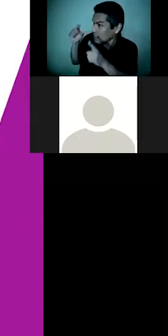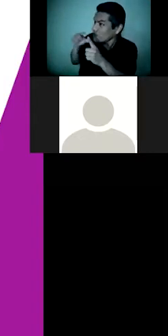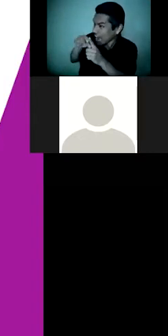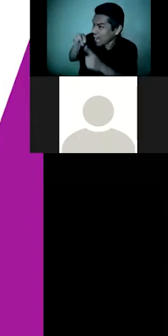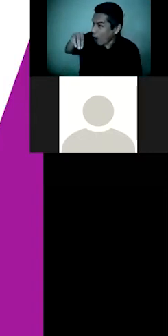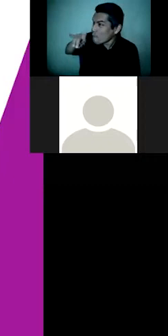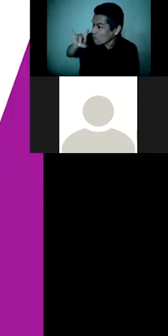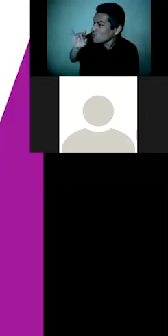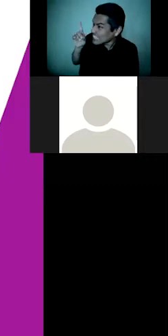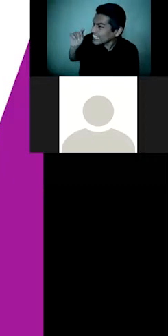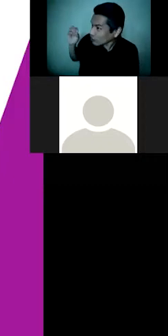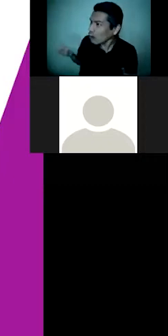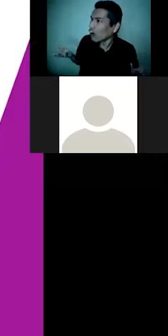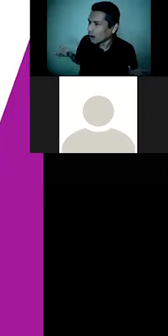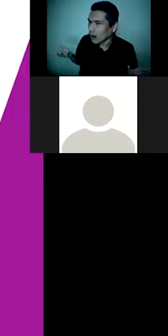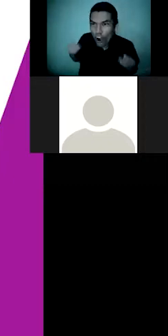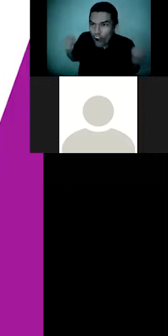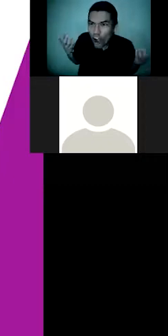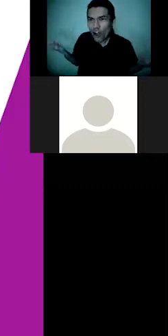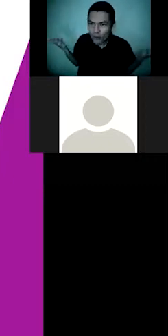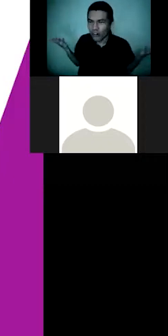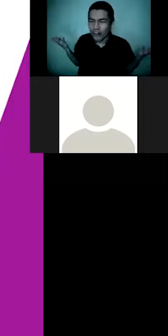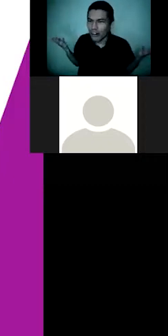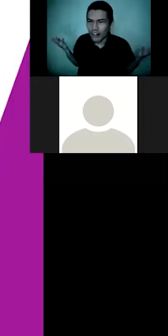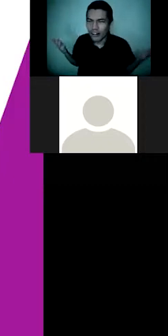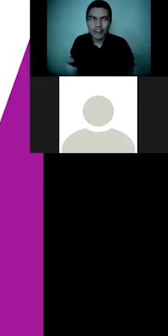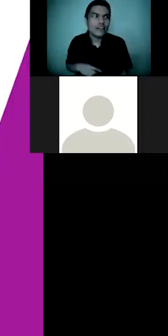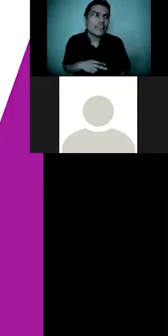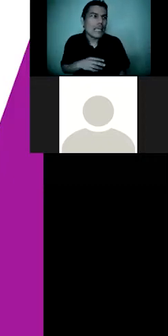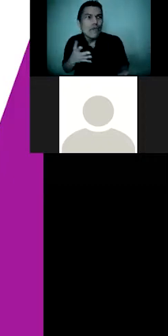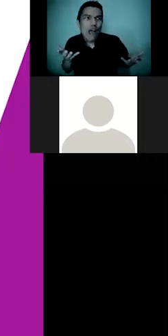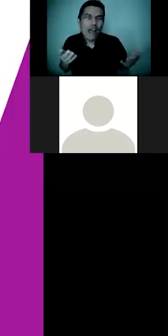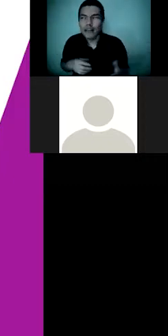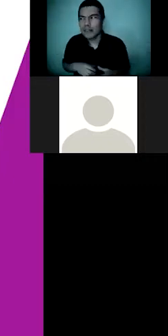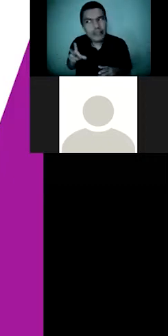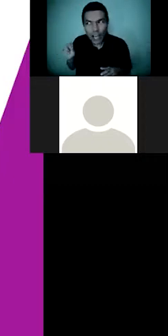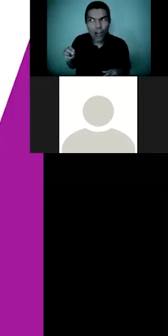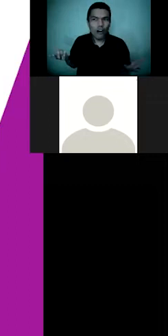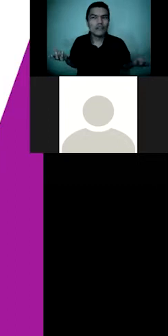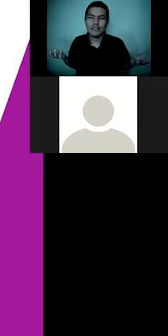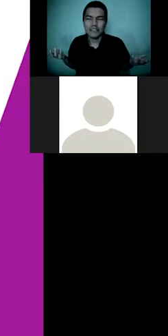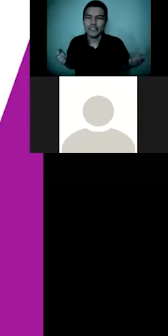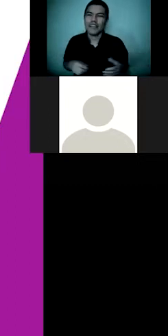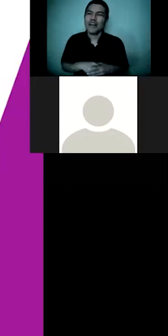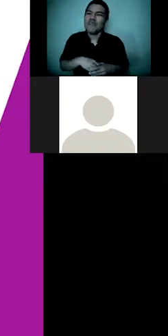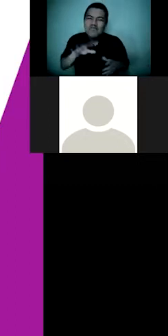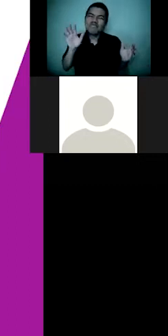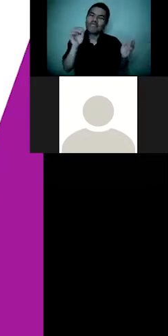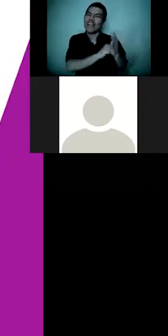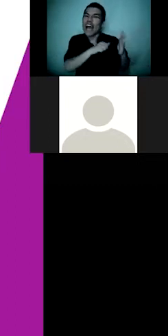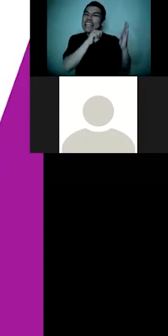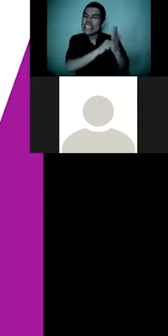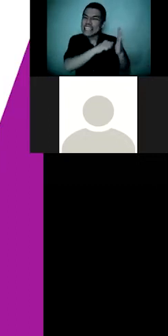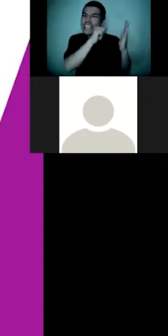conocen. Pero sí conoce la palabra mudito, mudito. ¿Cómo es eso? Bueno, sí, ya, no te